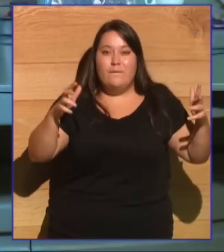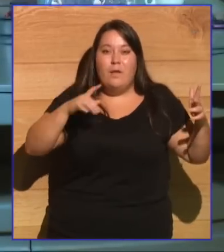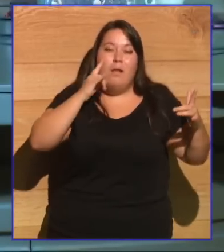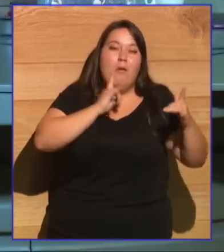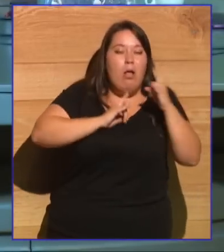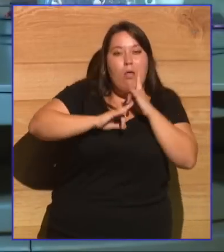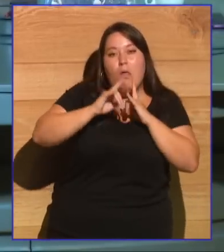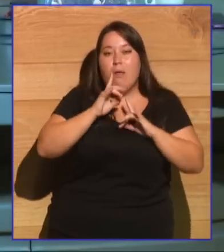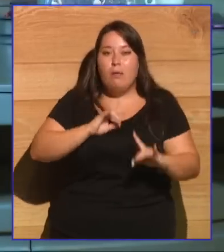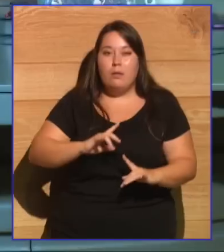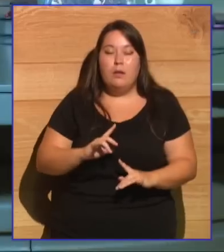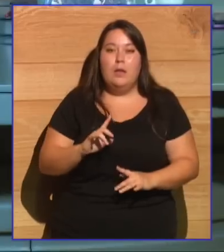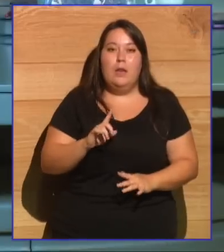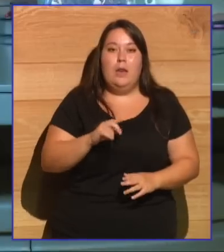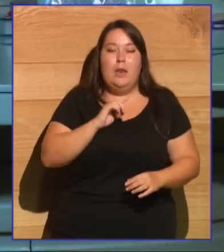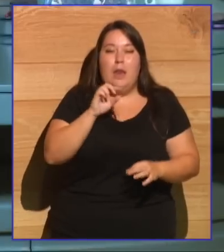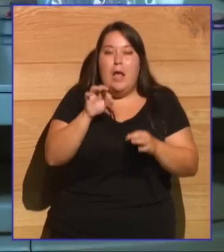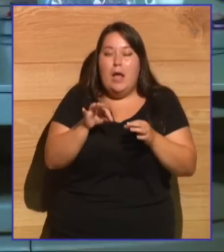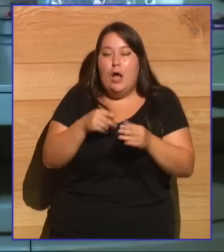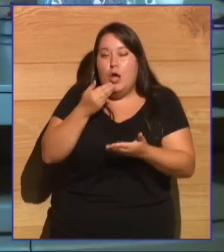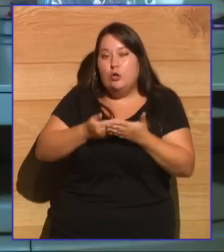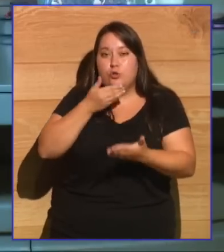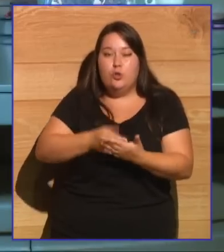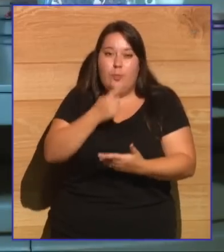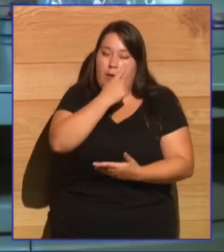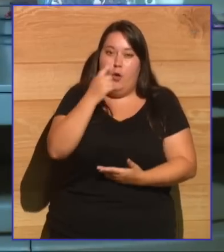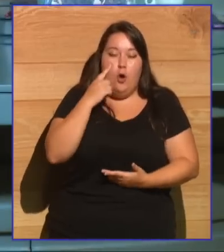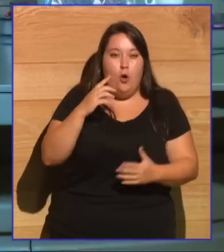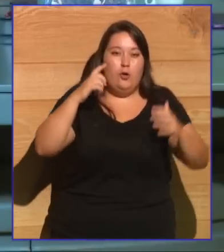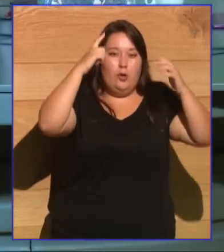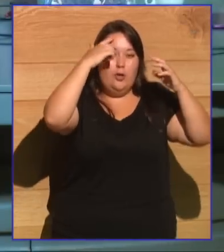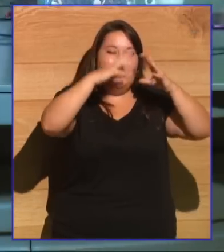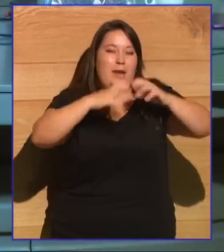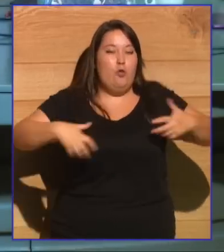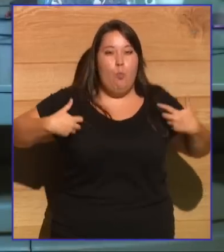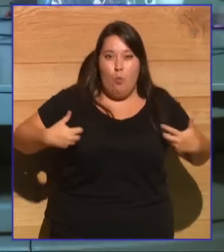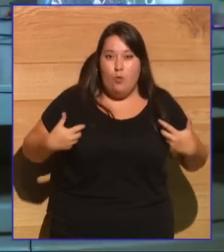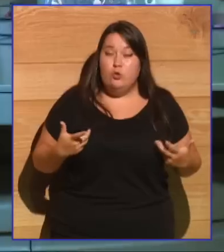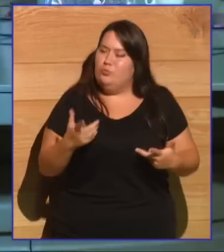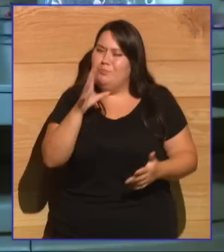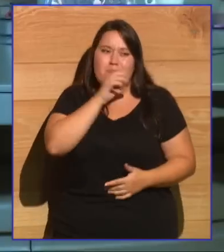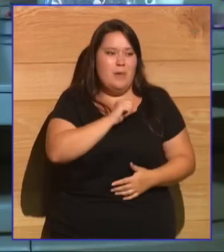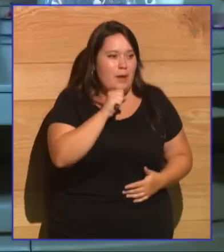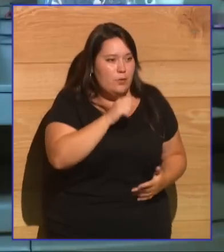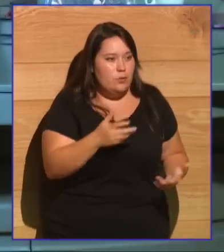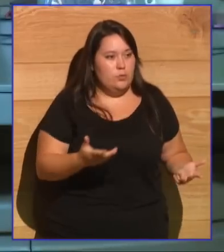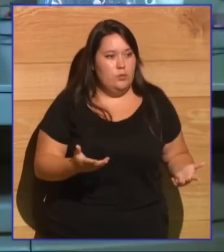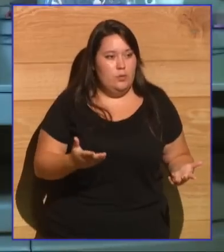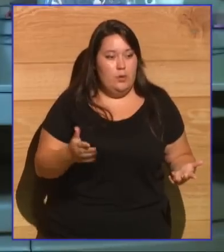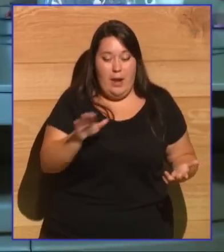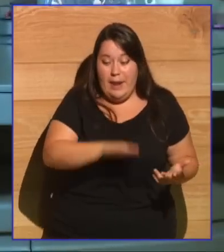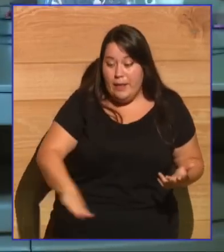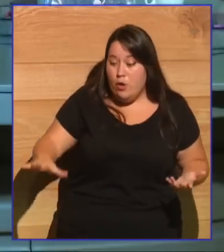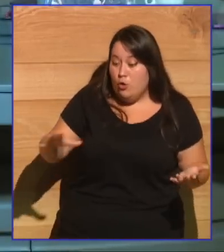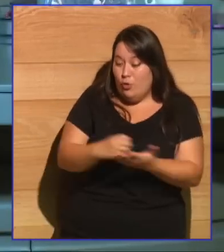eso es la forma de ojos la sopa de ojos doblete deseosos de mover a neo de mono pero eso es maravilloso porque si él o sea de niños